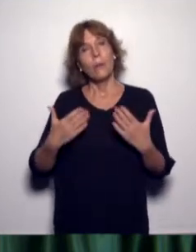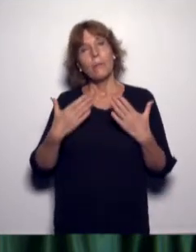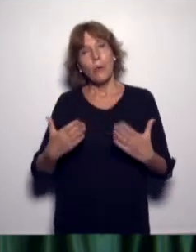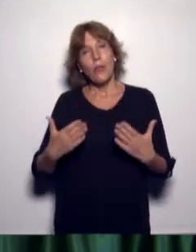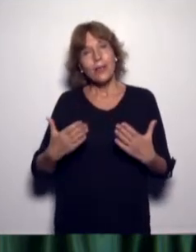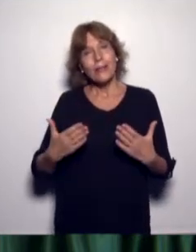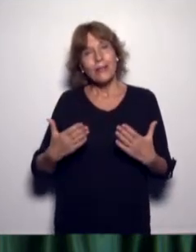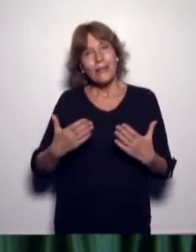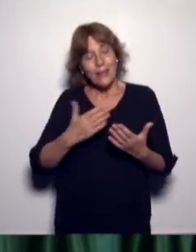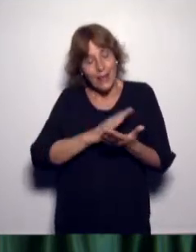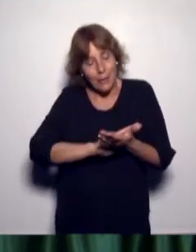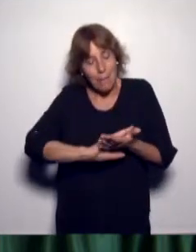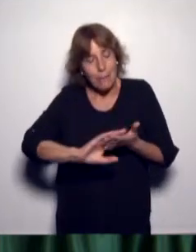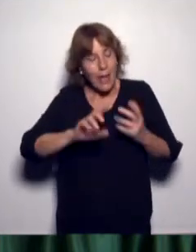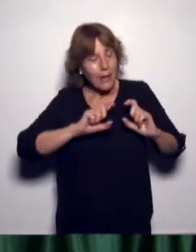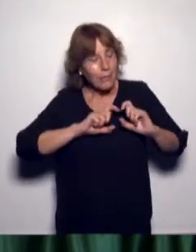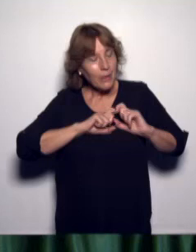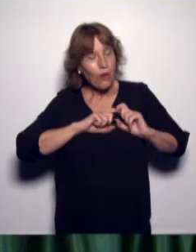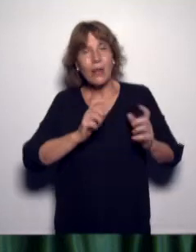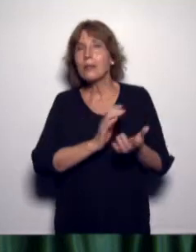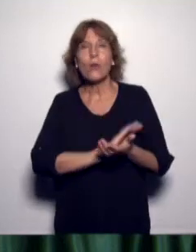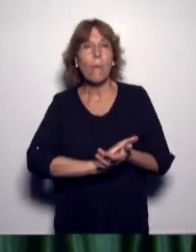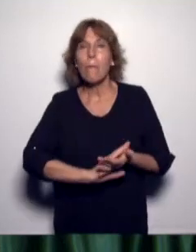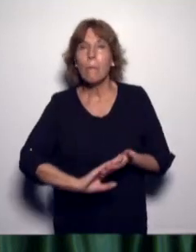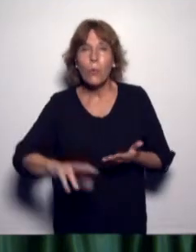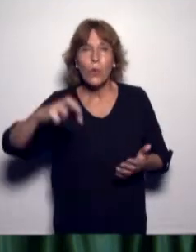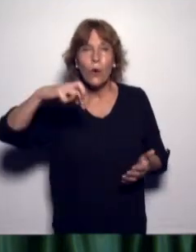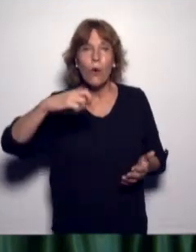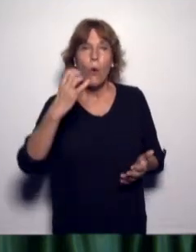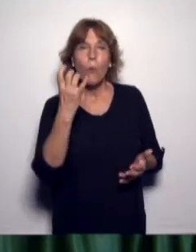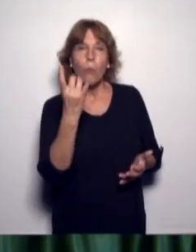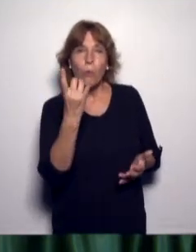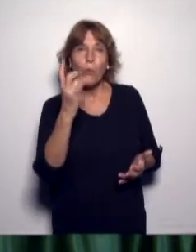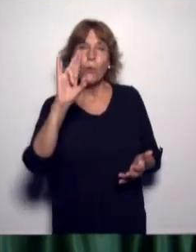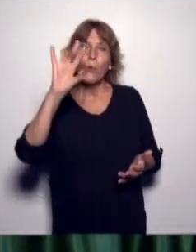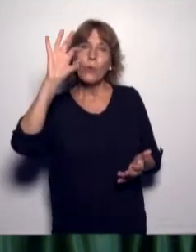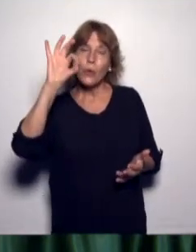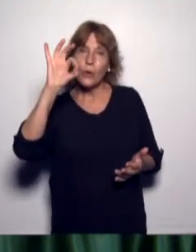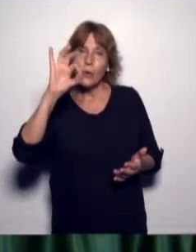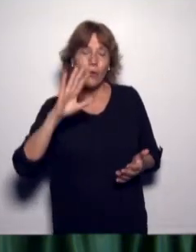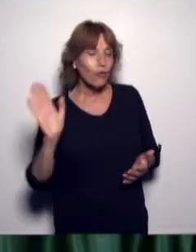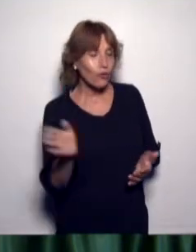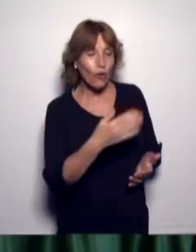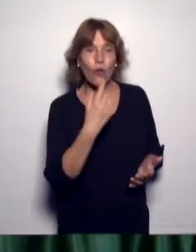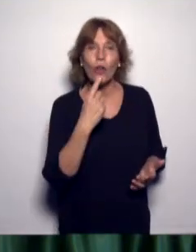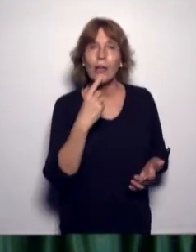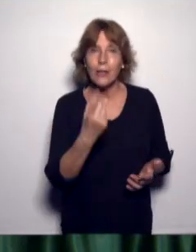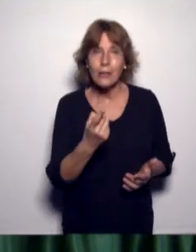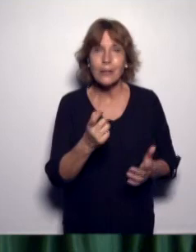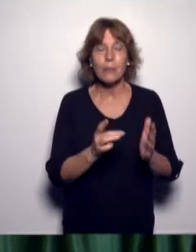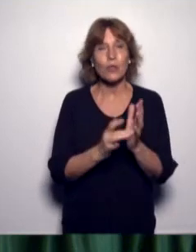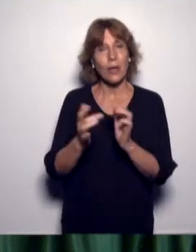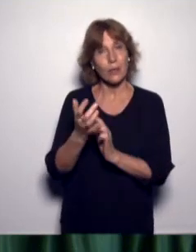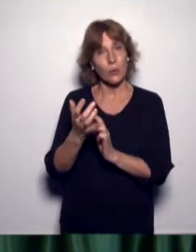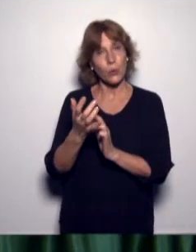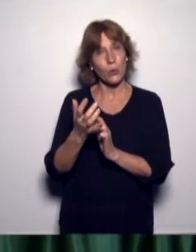dejarme puro, purificado. Y eso es lo que hoy le decimos juntos todos a Jesús, ¿no?